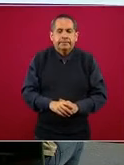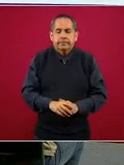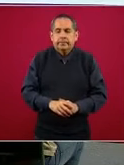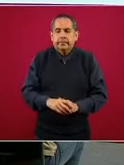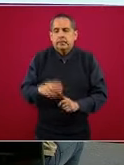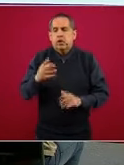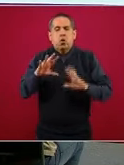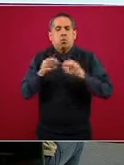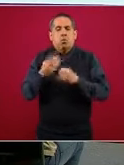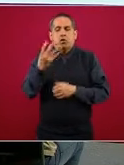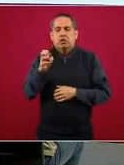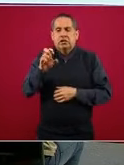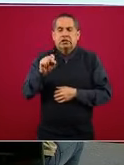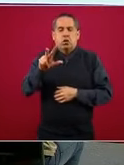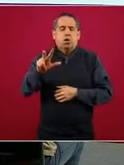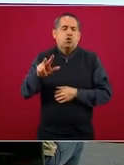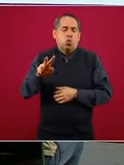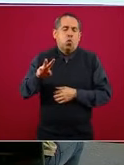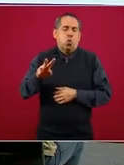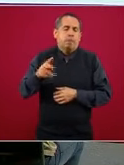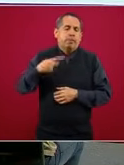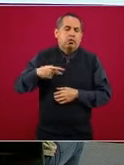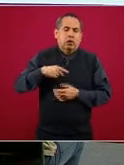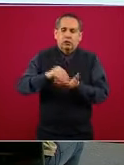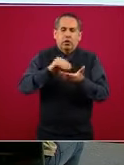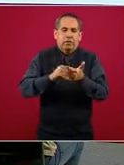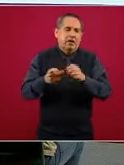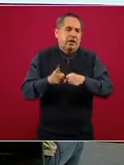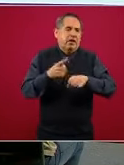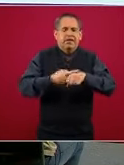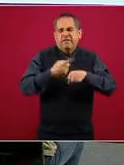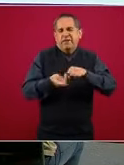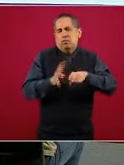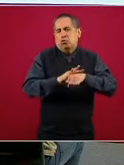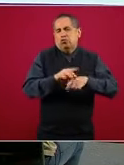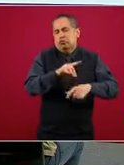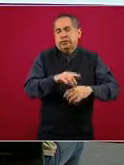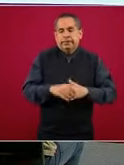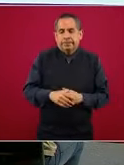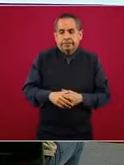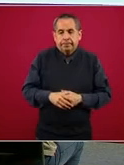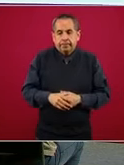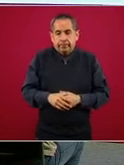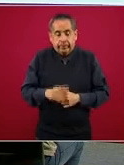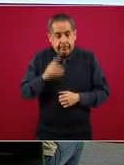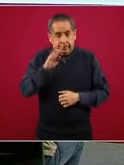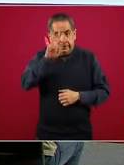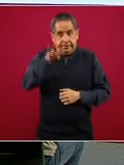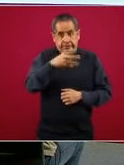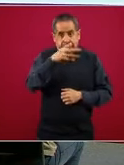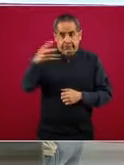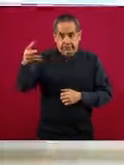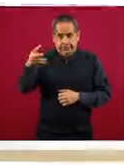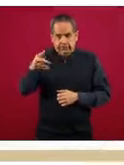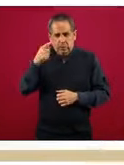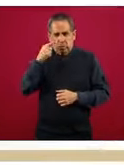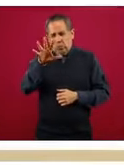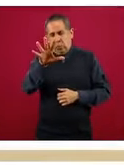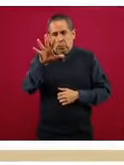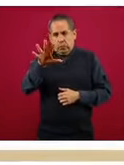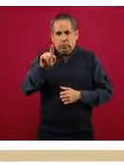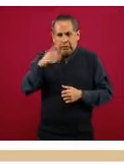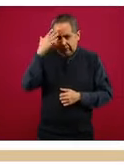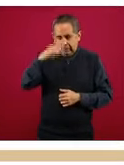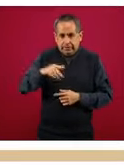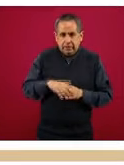siguiente, 464 casos activos. En este mosaico, que ya explicamos lo que quiere